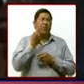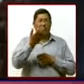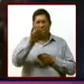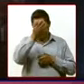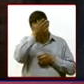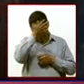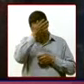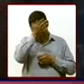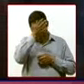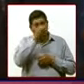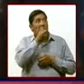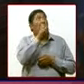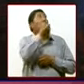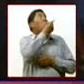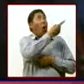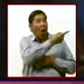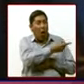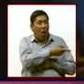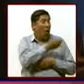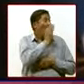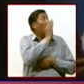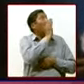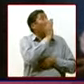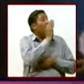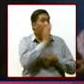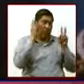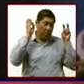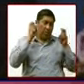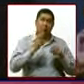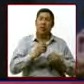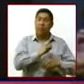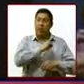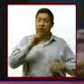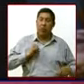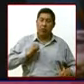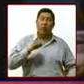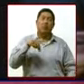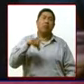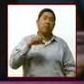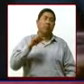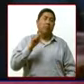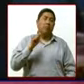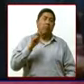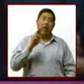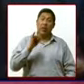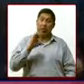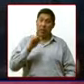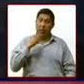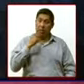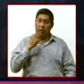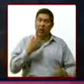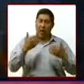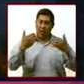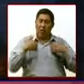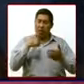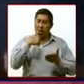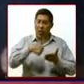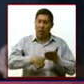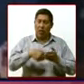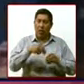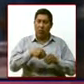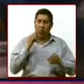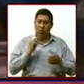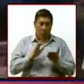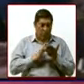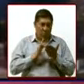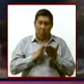los denominados chanchullos o ayudas de la senadora Patricia Arce. Ella tiene una carta de renuncia, según ha podido manifestar en su